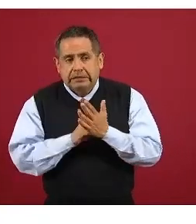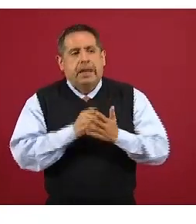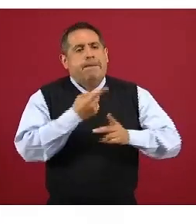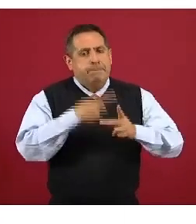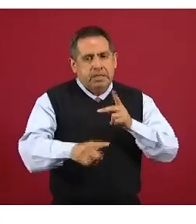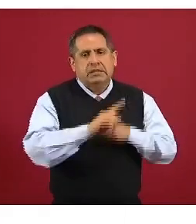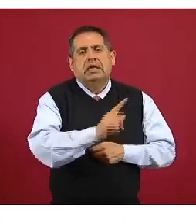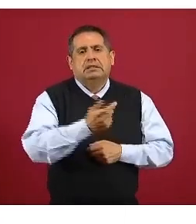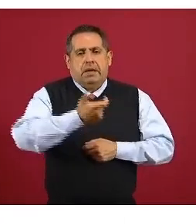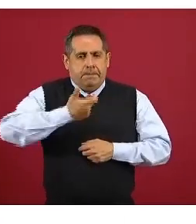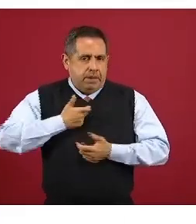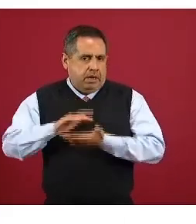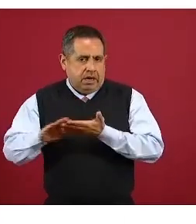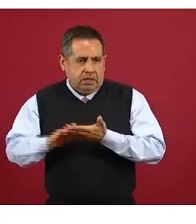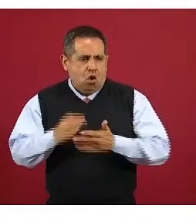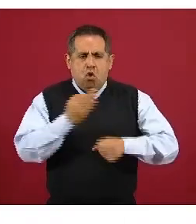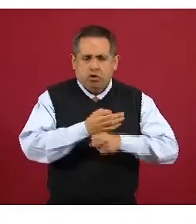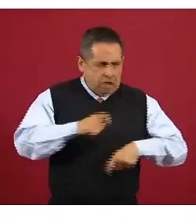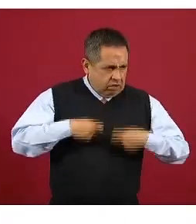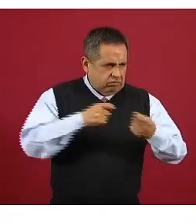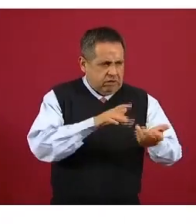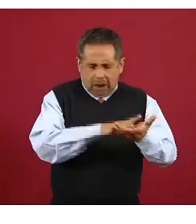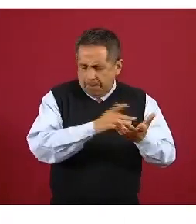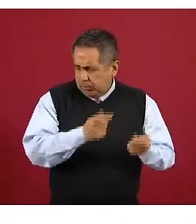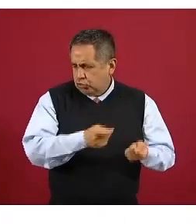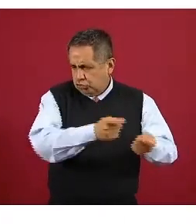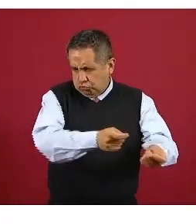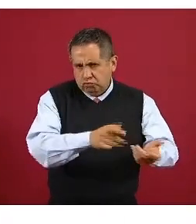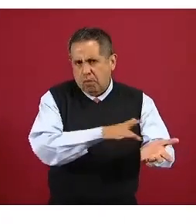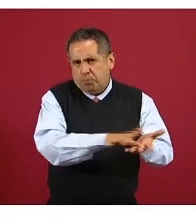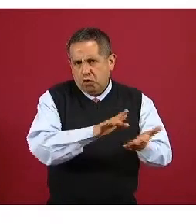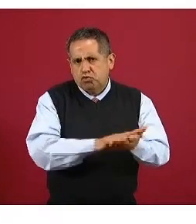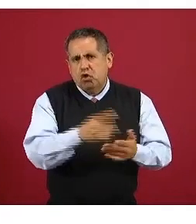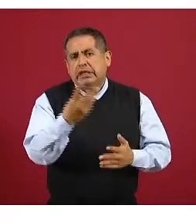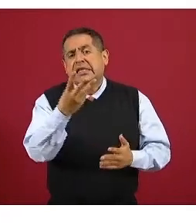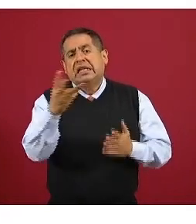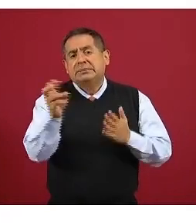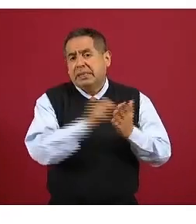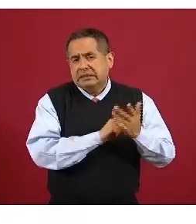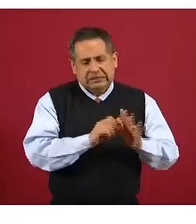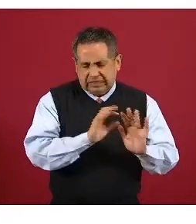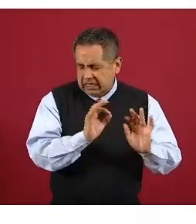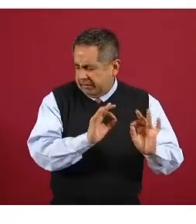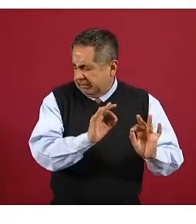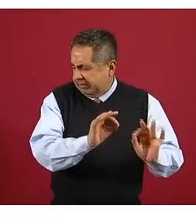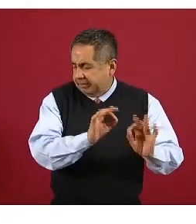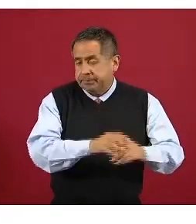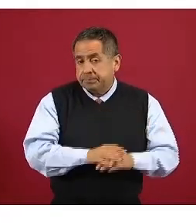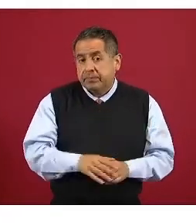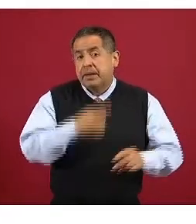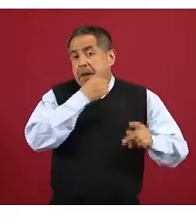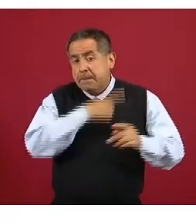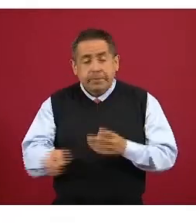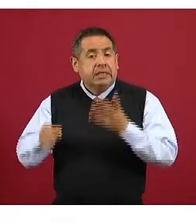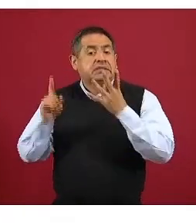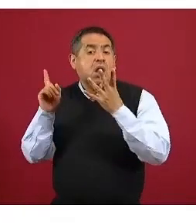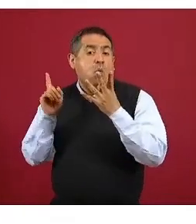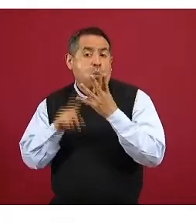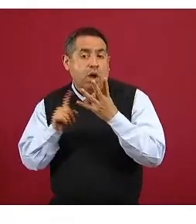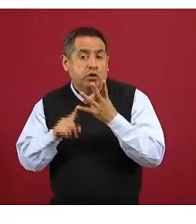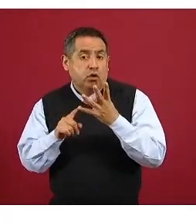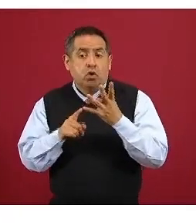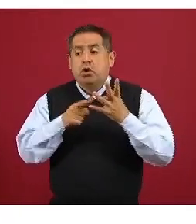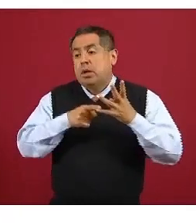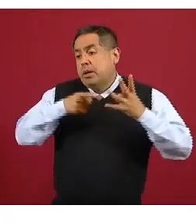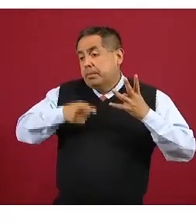apoye de soporte a los negocios, y a partir del cuarto mes y durante 33